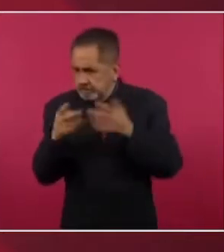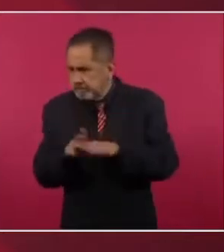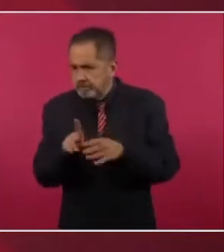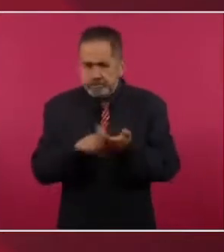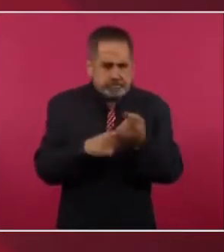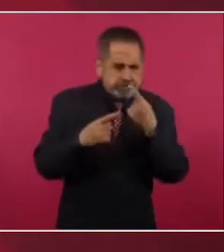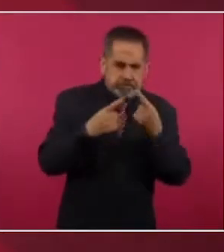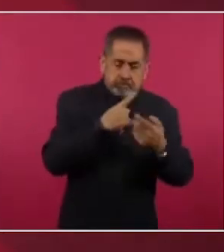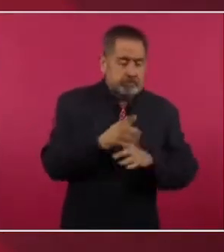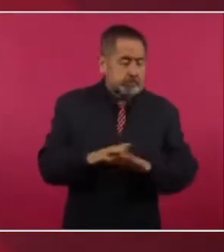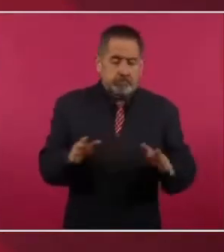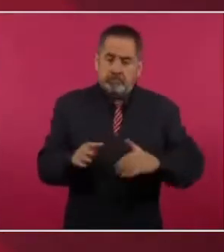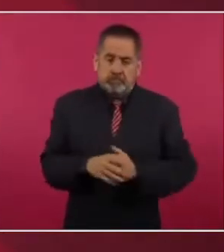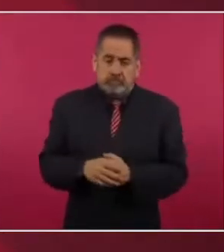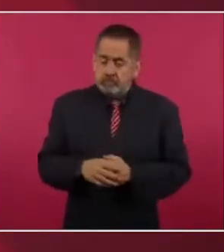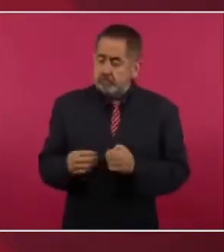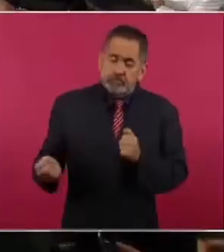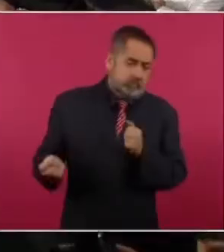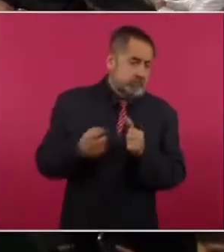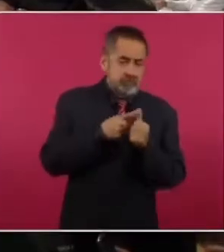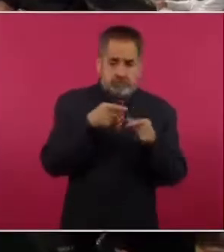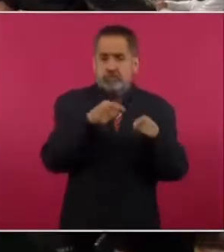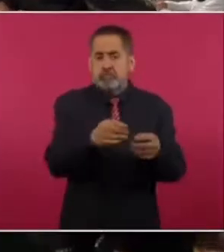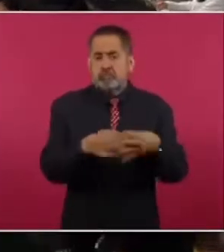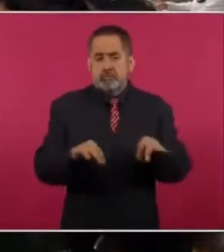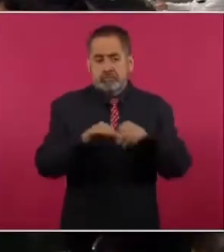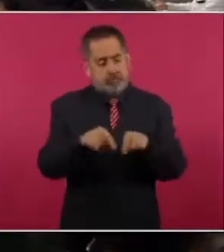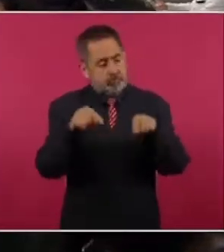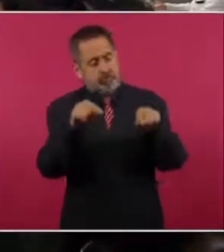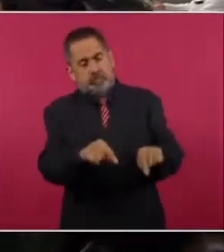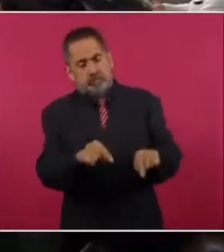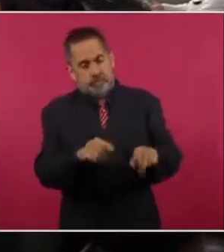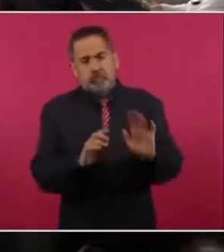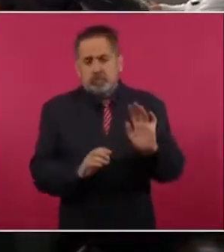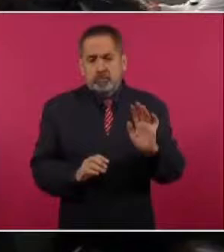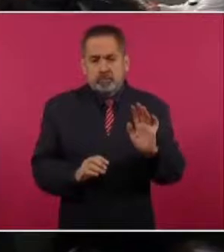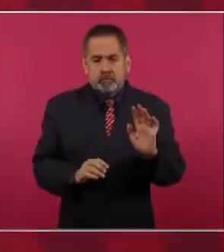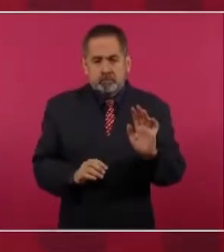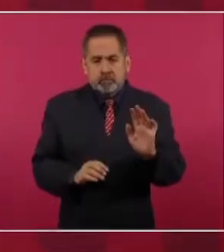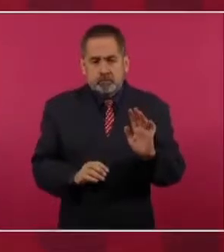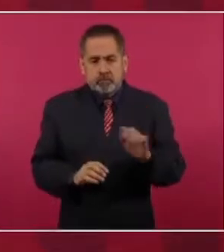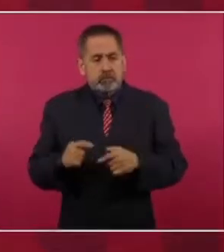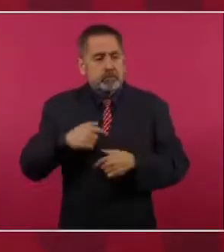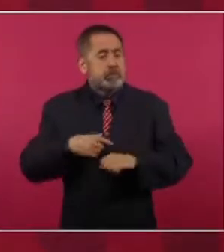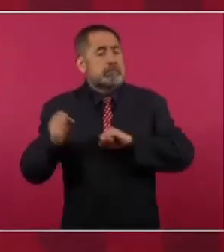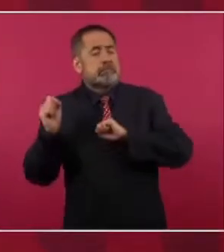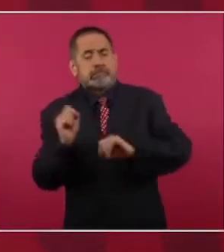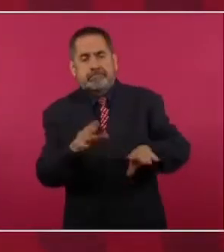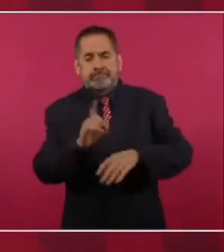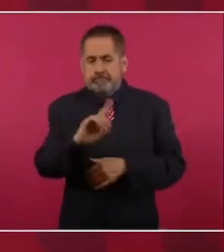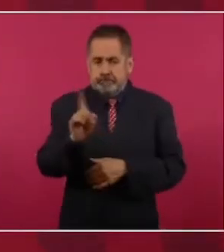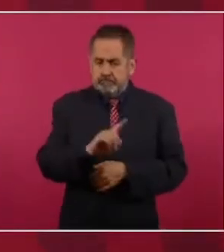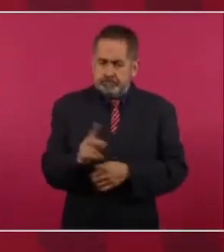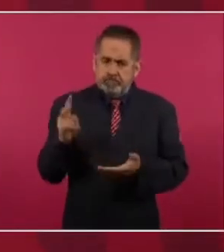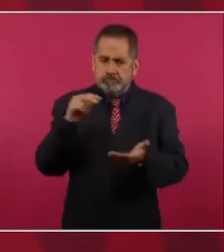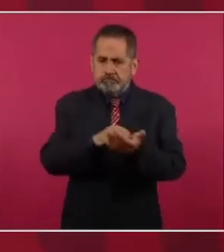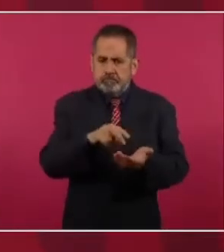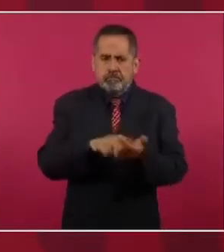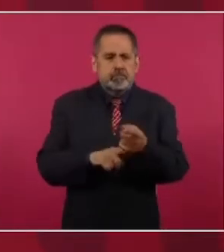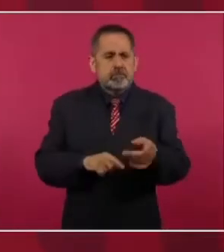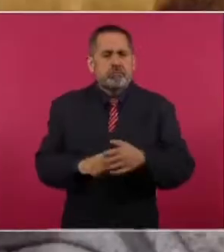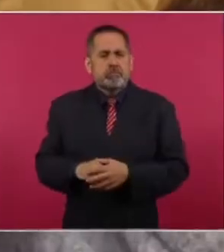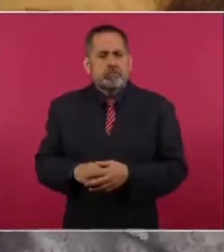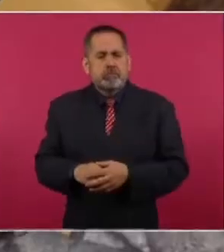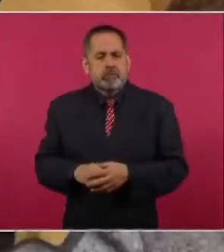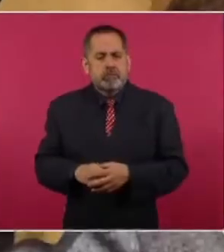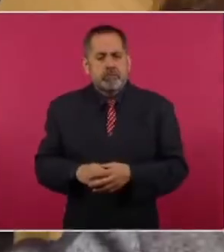atendiendo esto. Es para nosotros prioritario. No vamos a abandonar. Presidente, ¿cuál es el